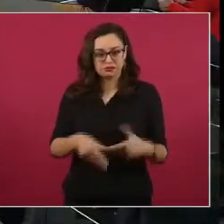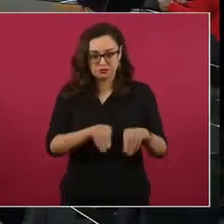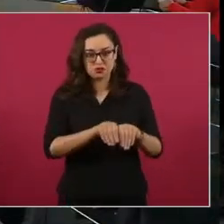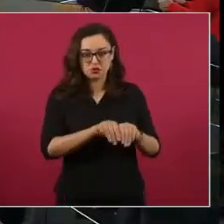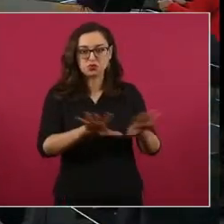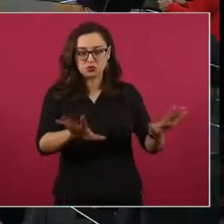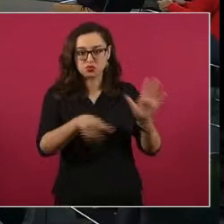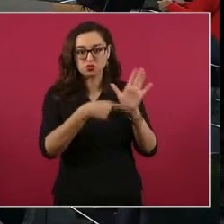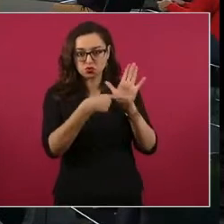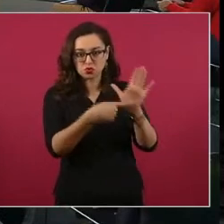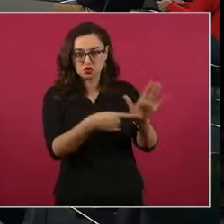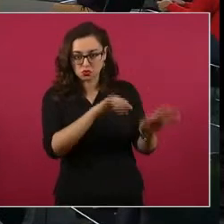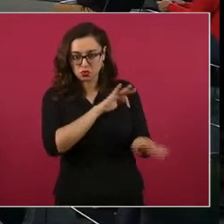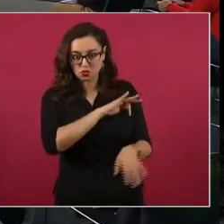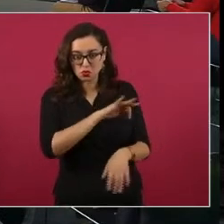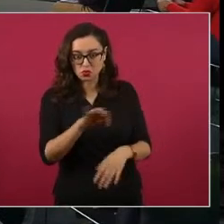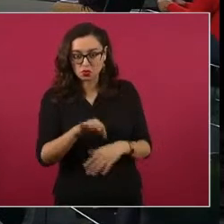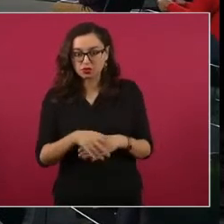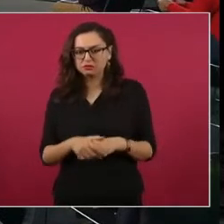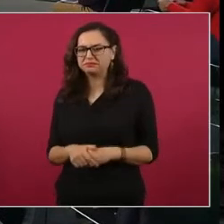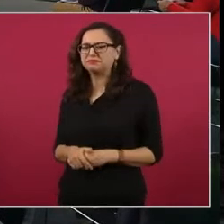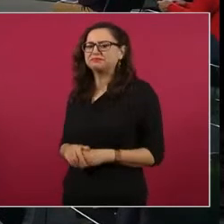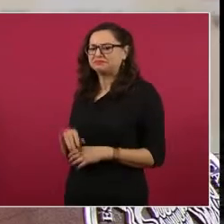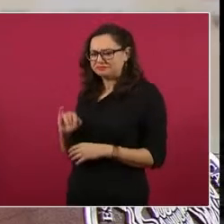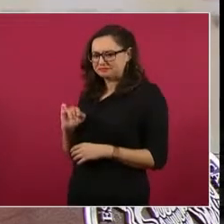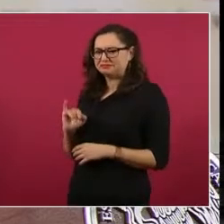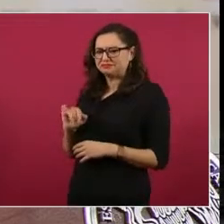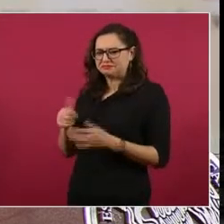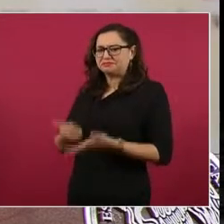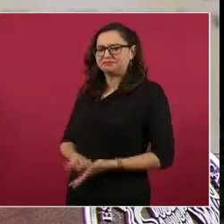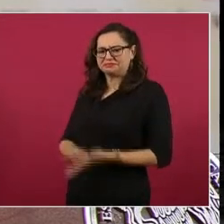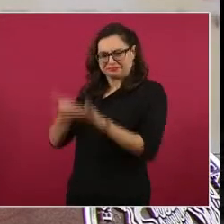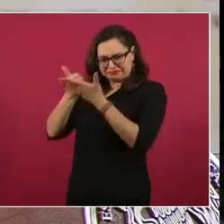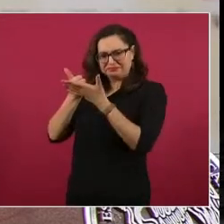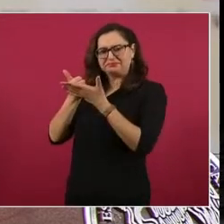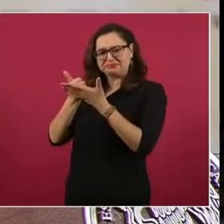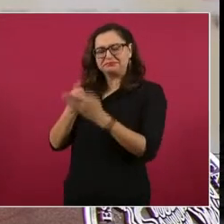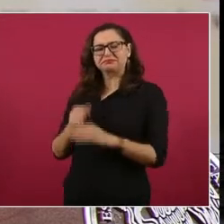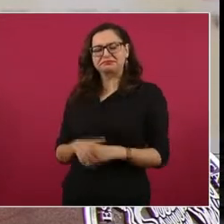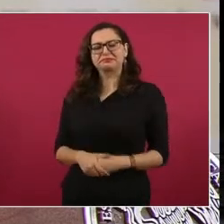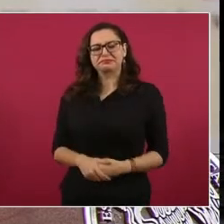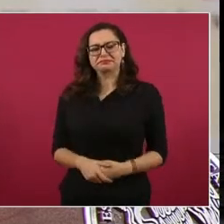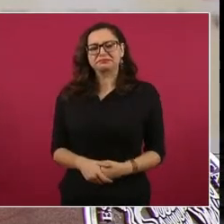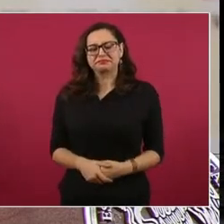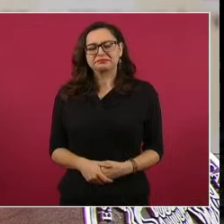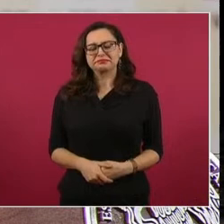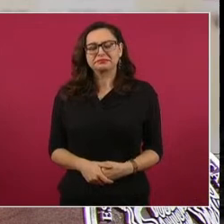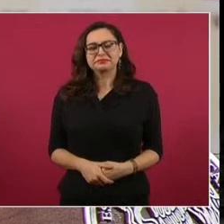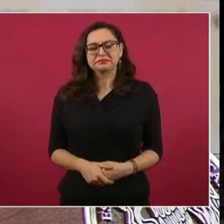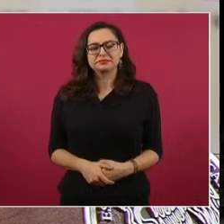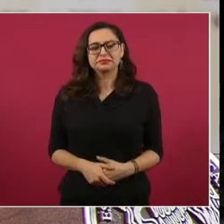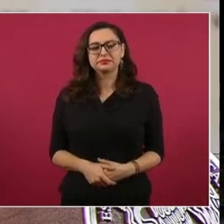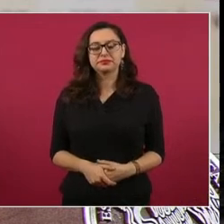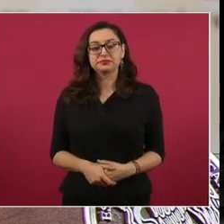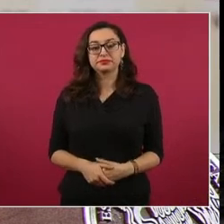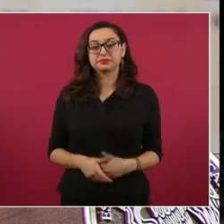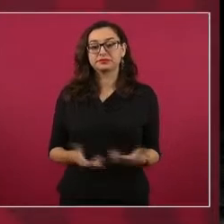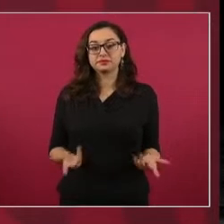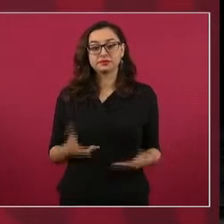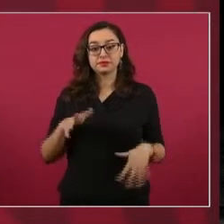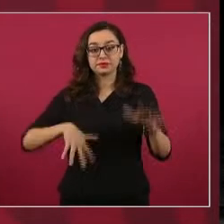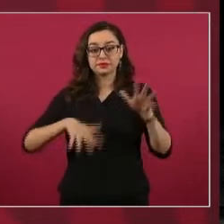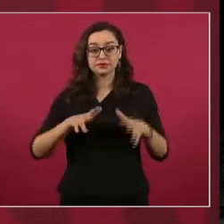a ayudar este porque hay cosas que no se